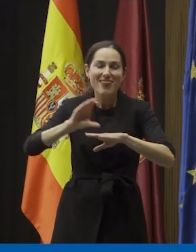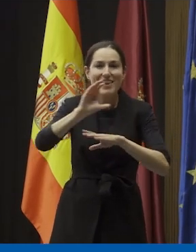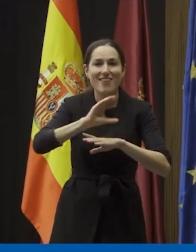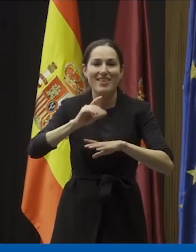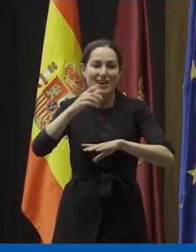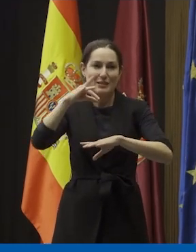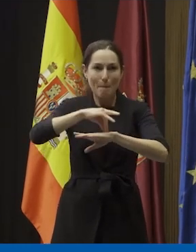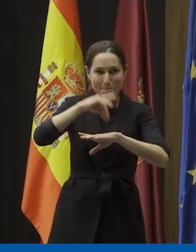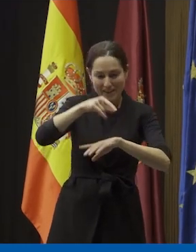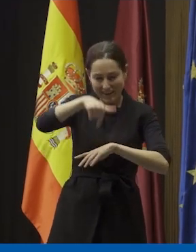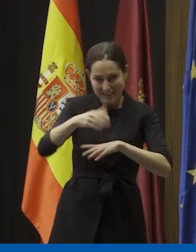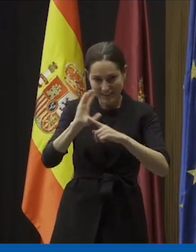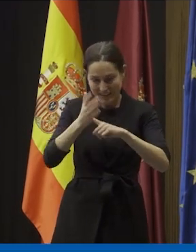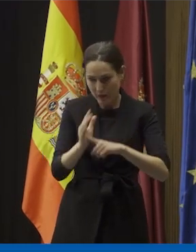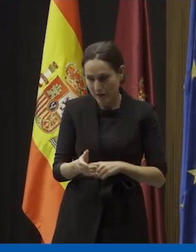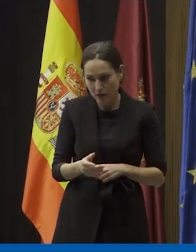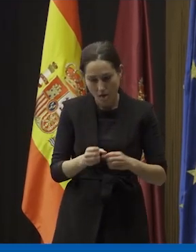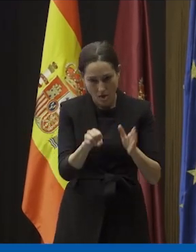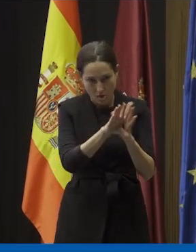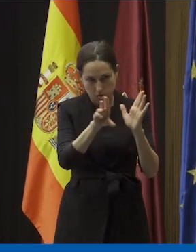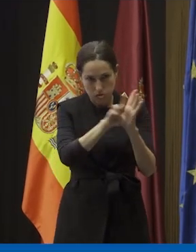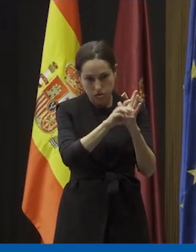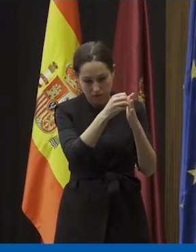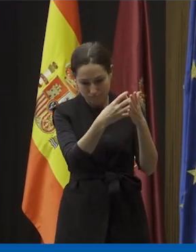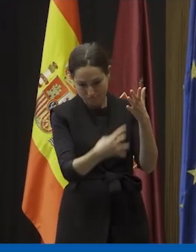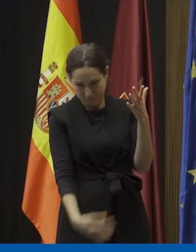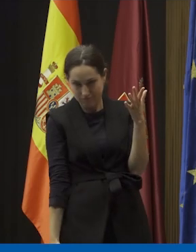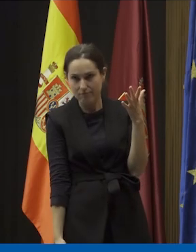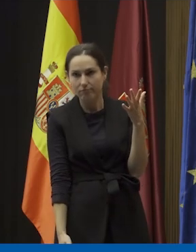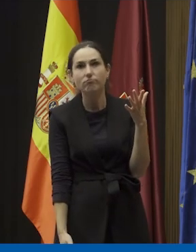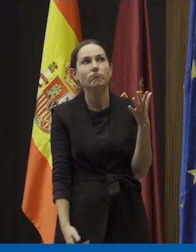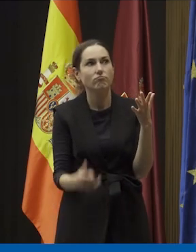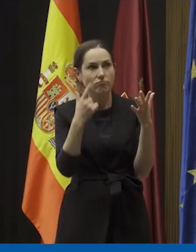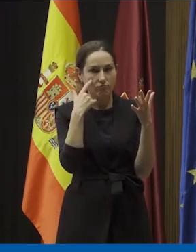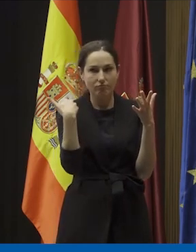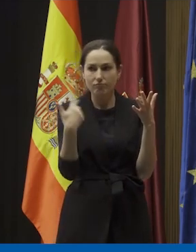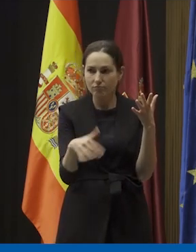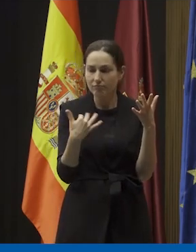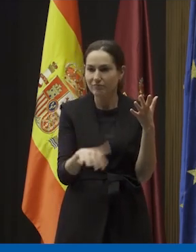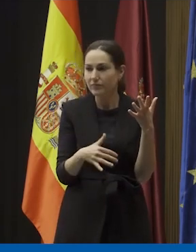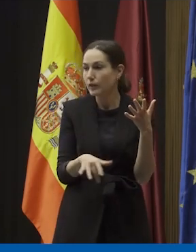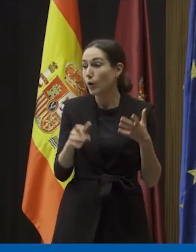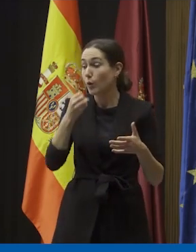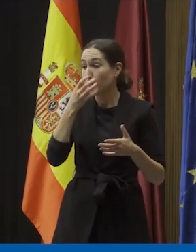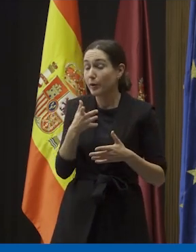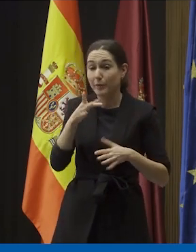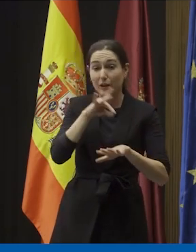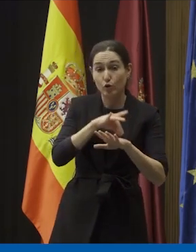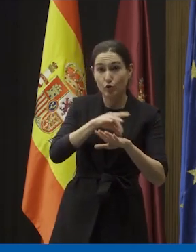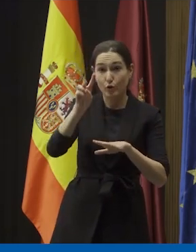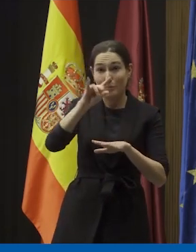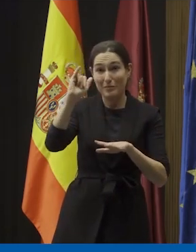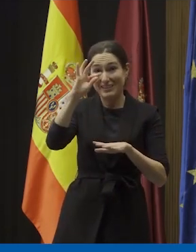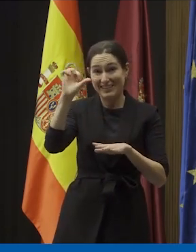Julio. Cada vez que lo decimos, nos sorprendemos. Bueno, el doctor Virseda hoy nos ofrece un